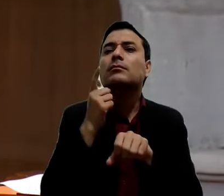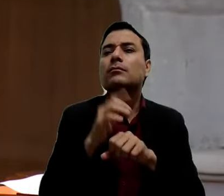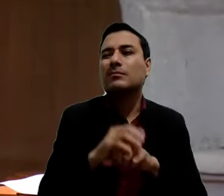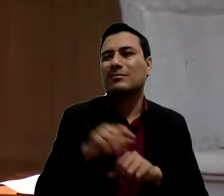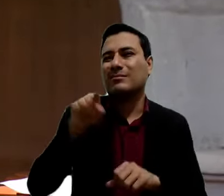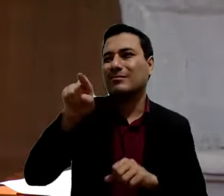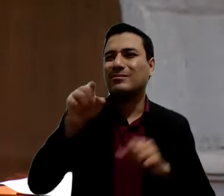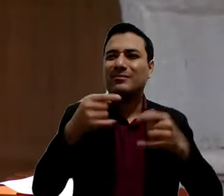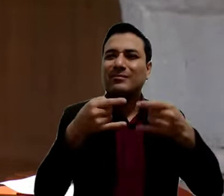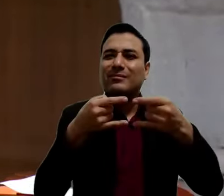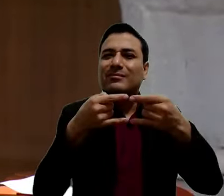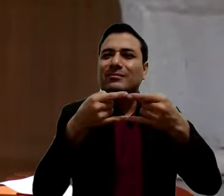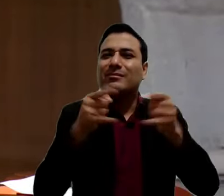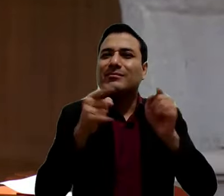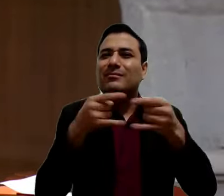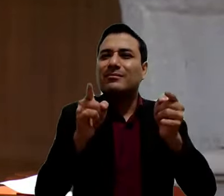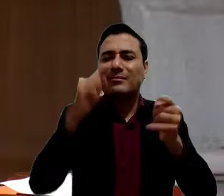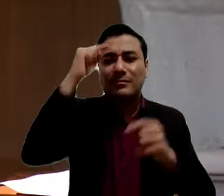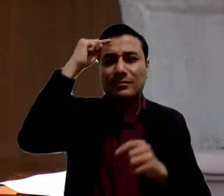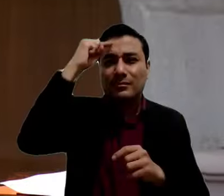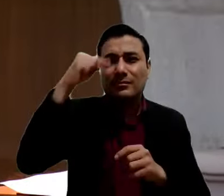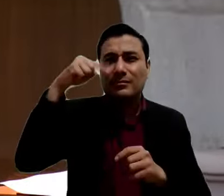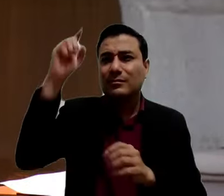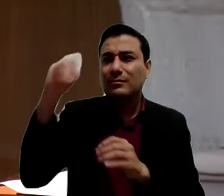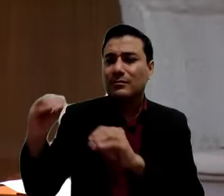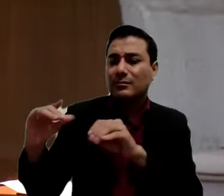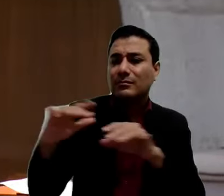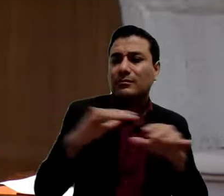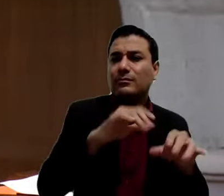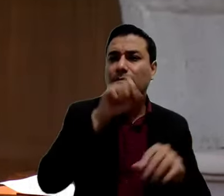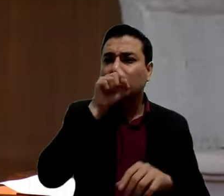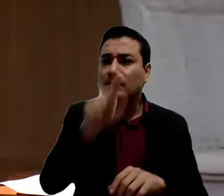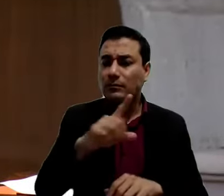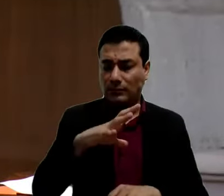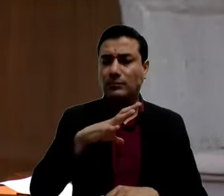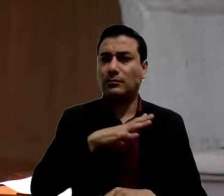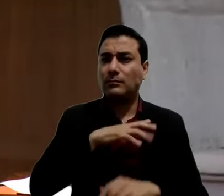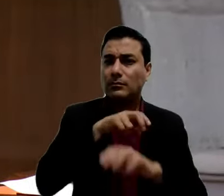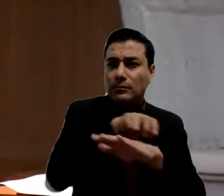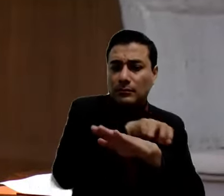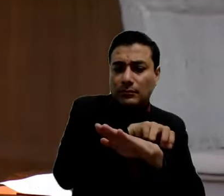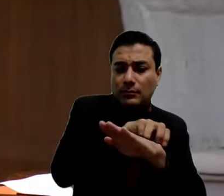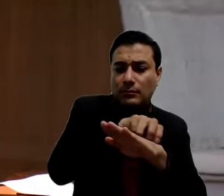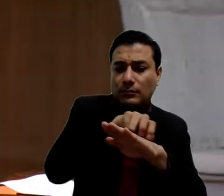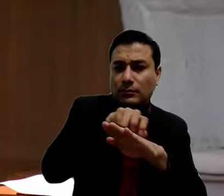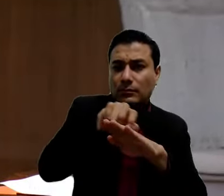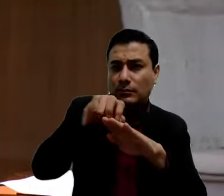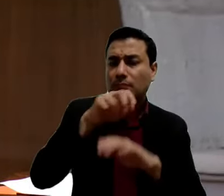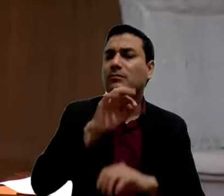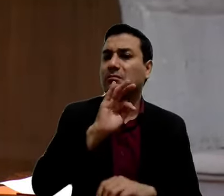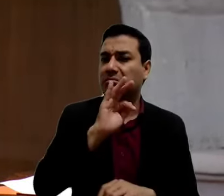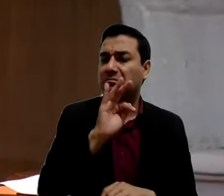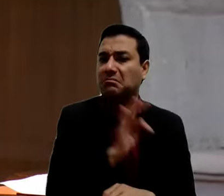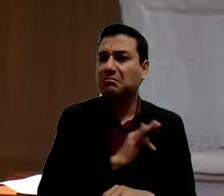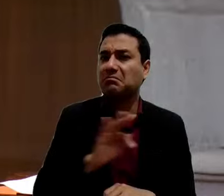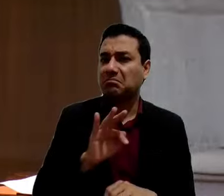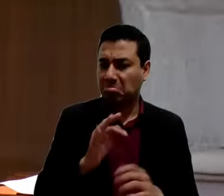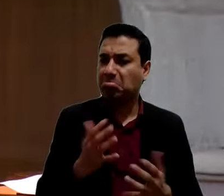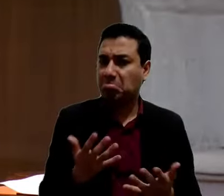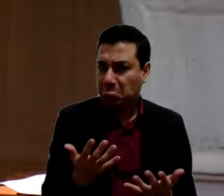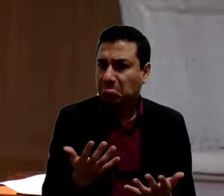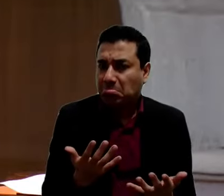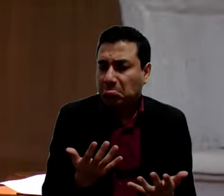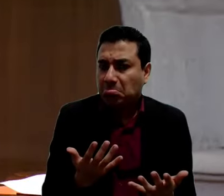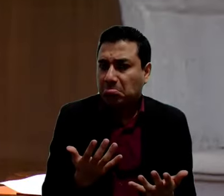recinto legislativo y cuenta con rampas que facilitan en su caso las maniobras que por su condición usualmente